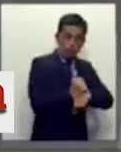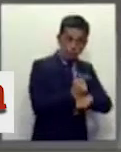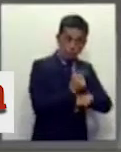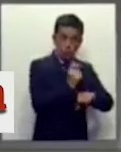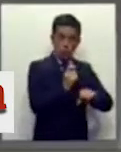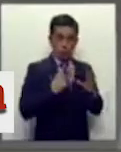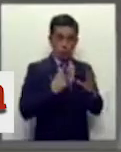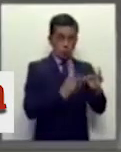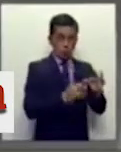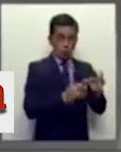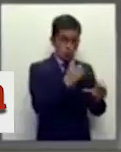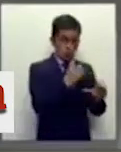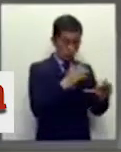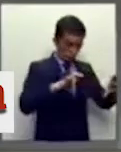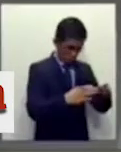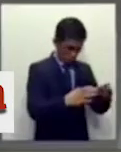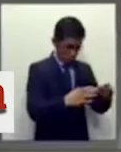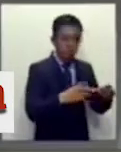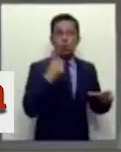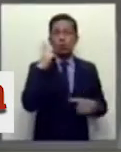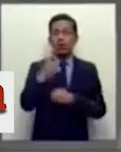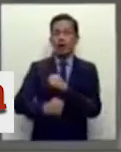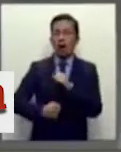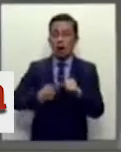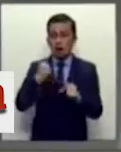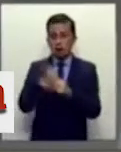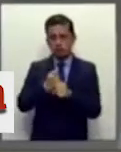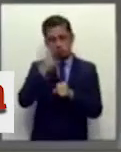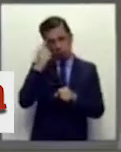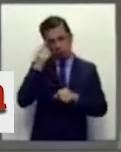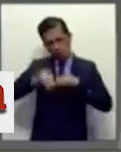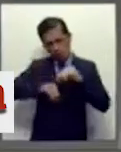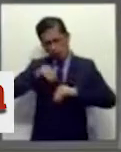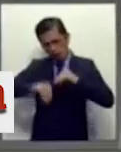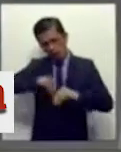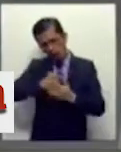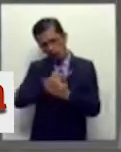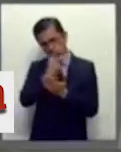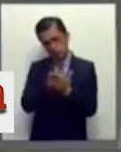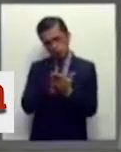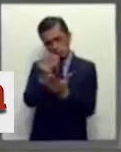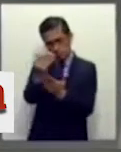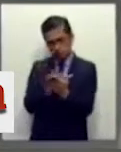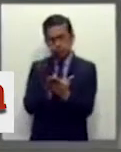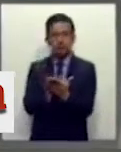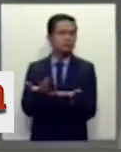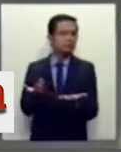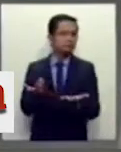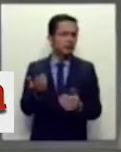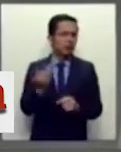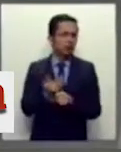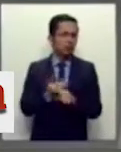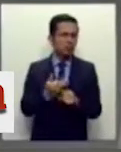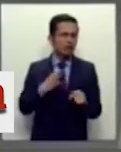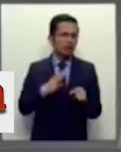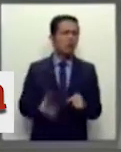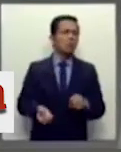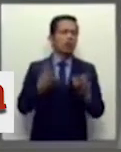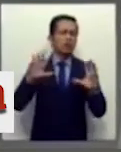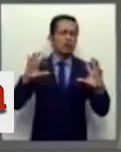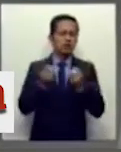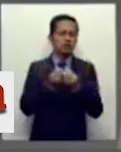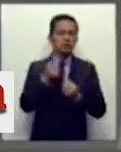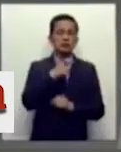respectivo programa de manejo. Además, es importante señalar que actualmente un total de